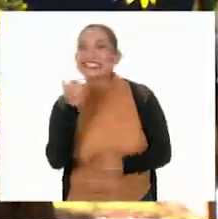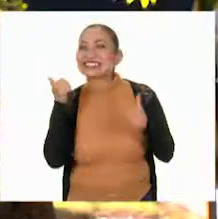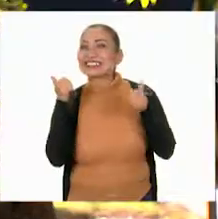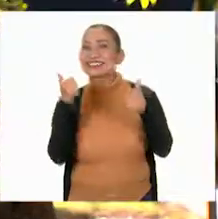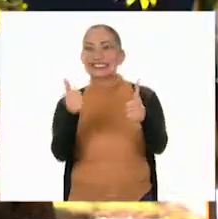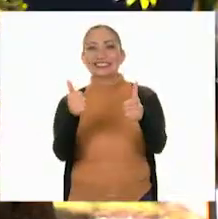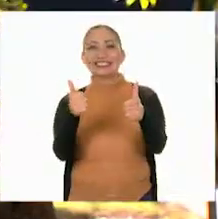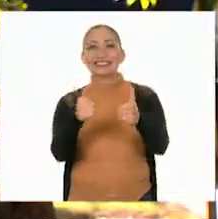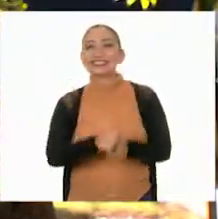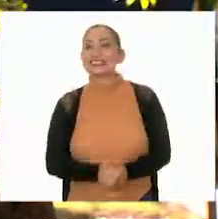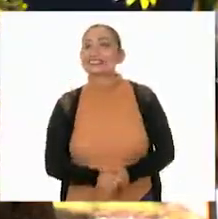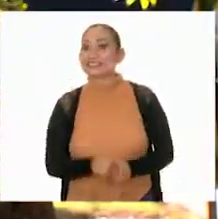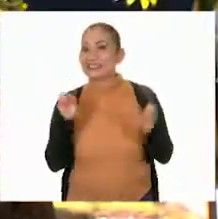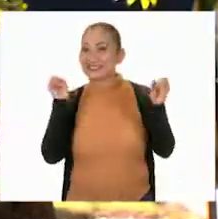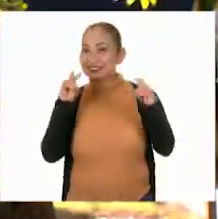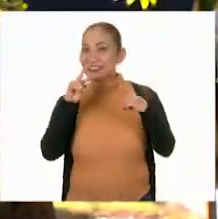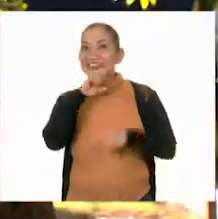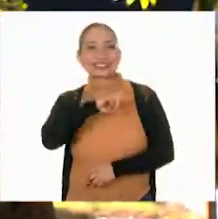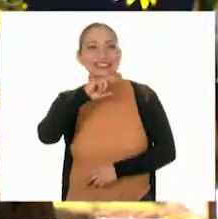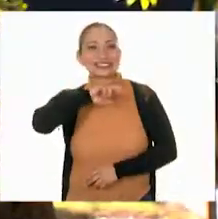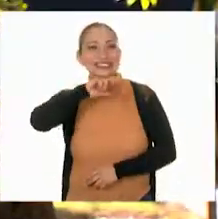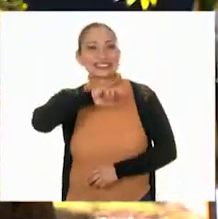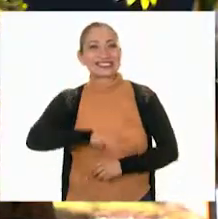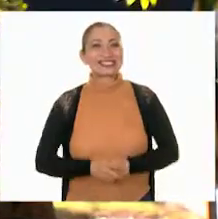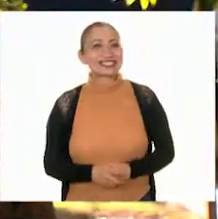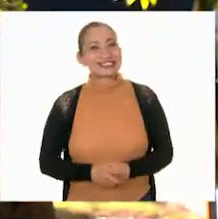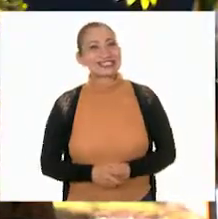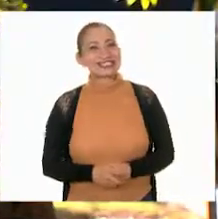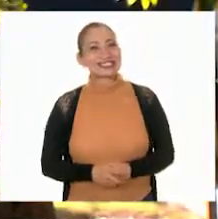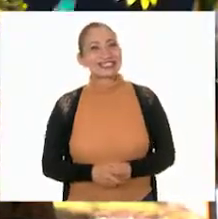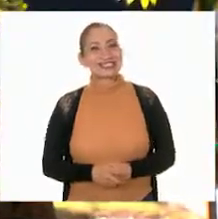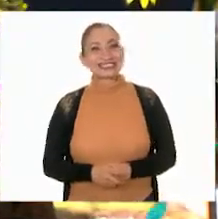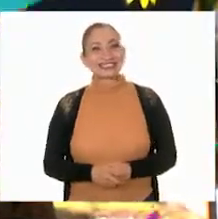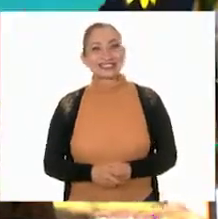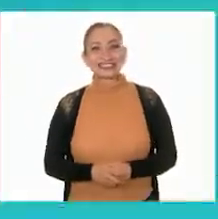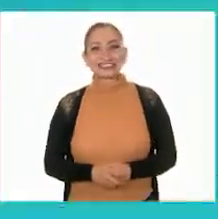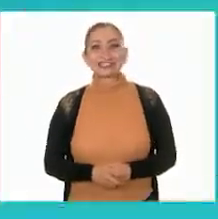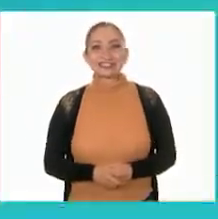¡Muy bien! ¡Nos vemos pronto!